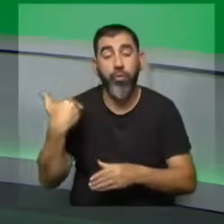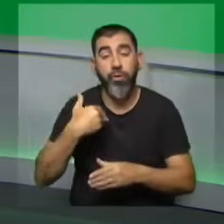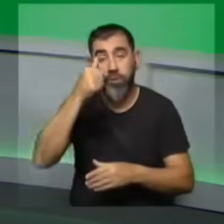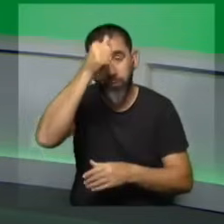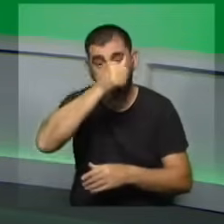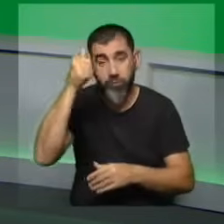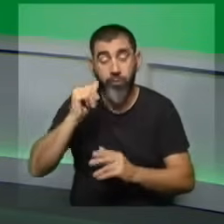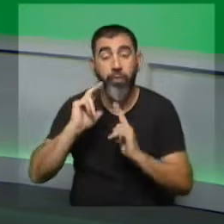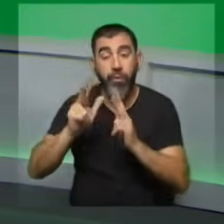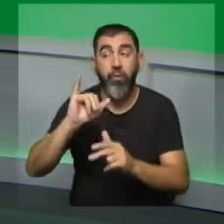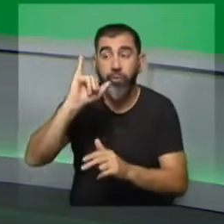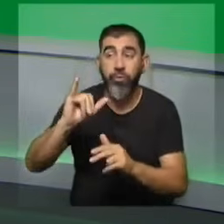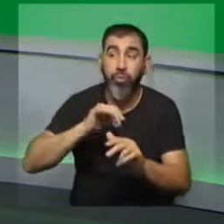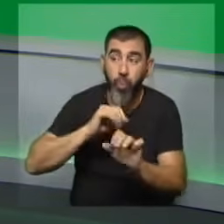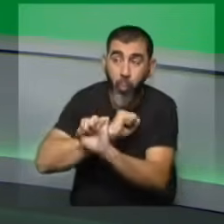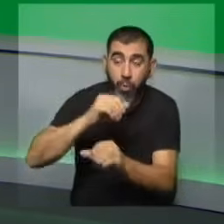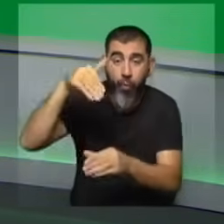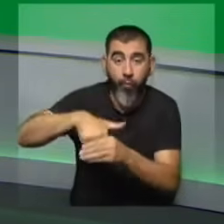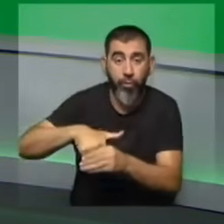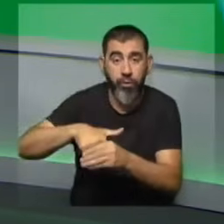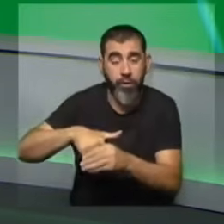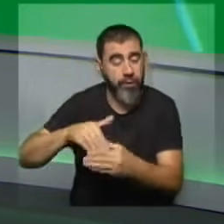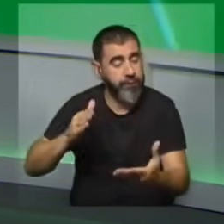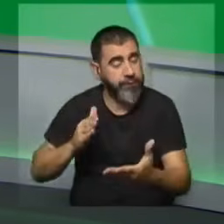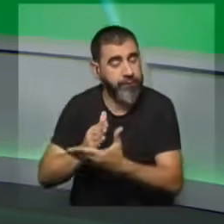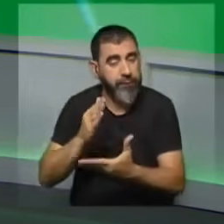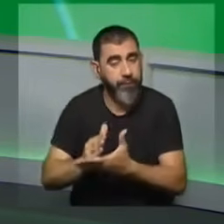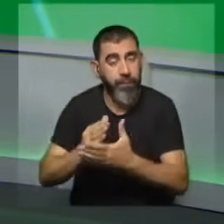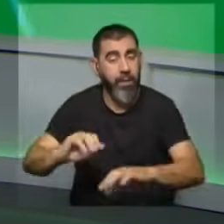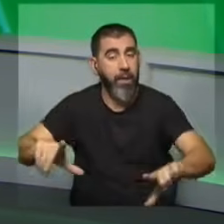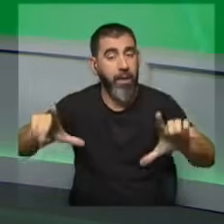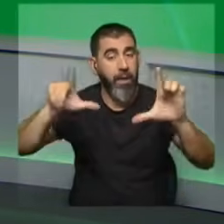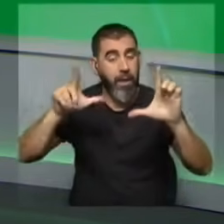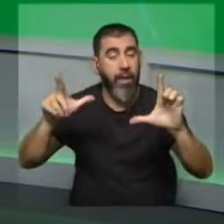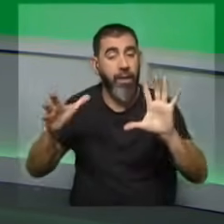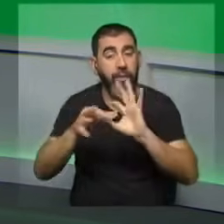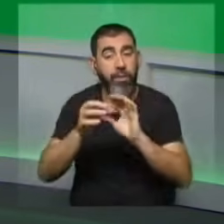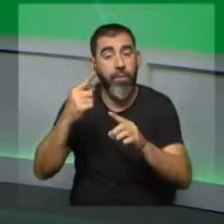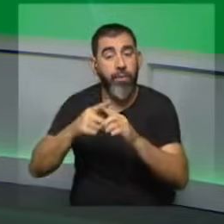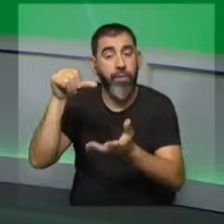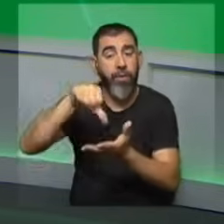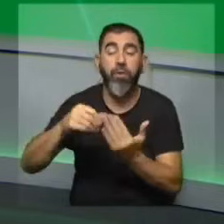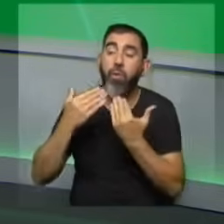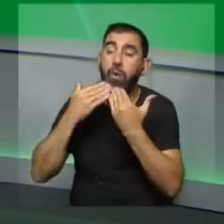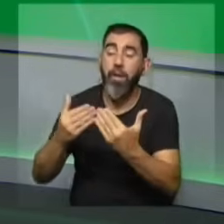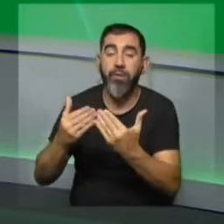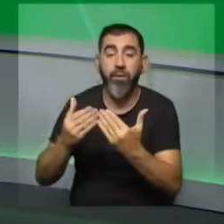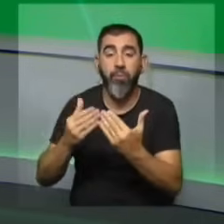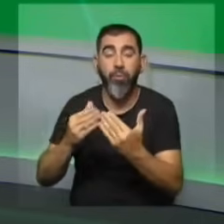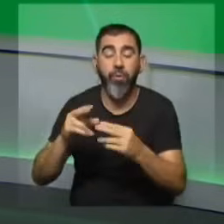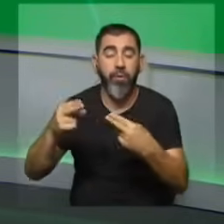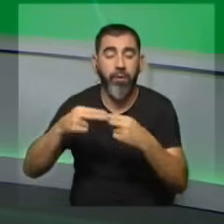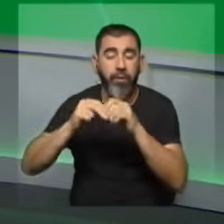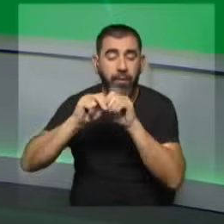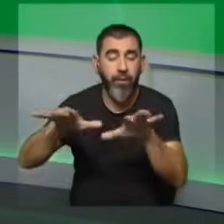domingo y dijo que si tuviera oportunidad lo votaría con las dos manos el candidato de Unión por la patria agradeció el respaldo a través de sus redes